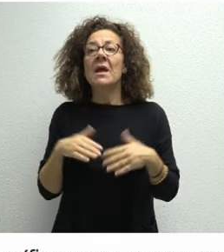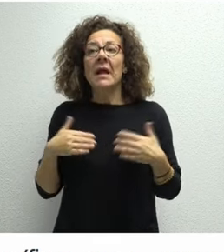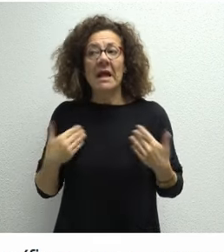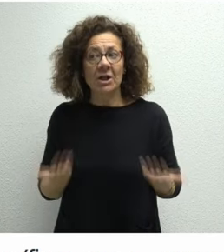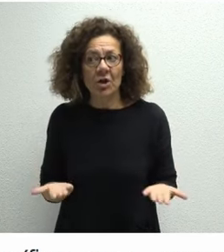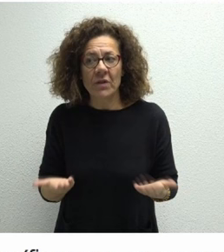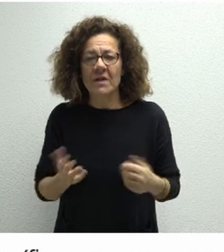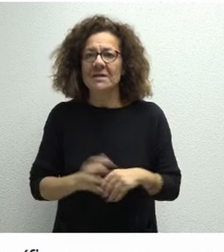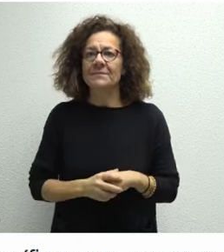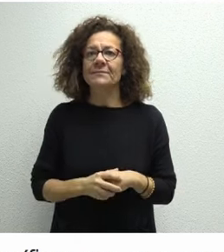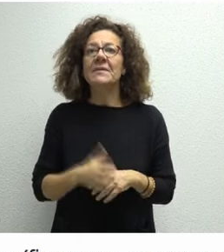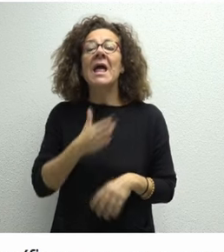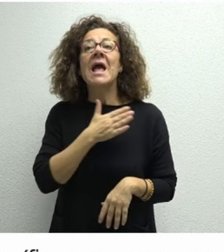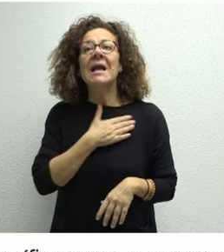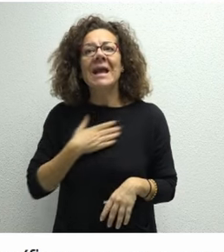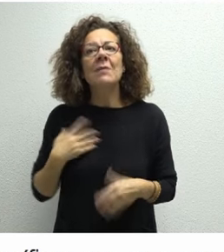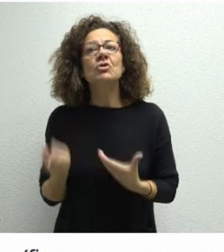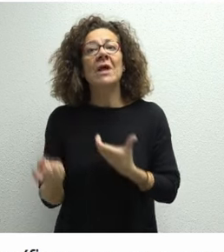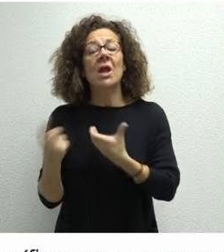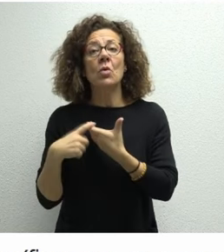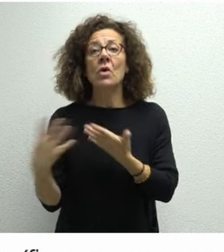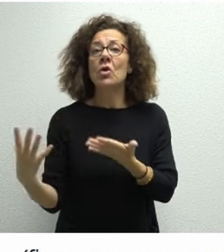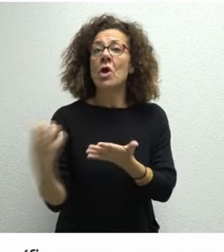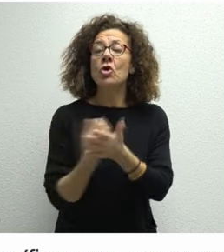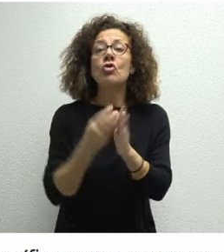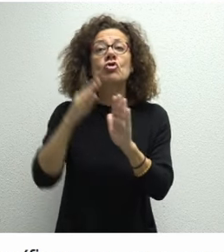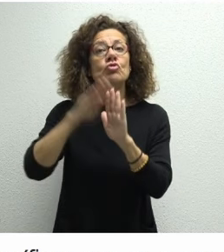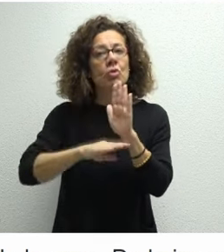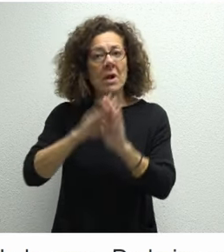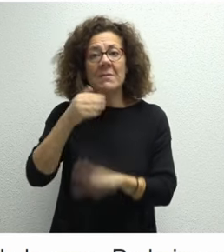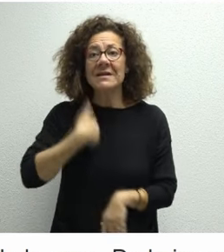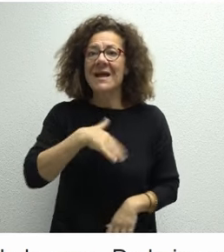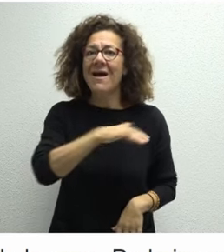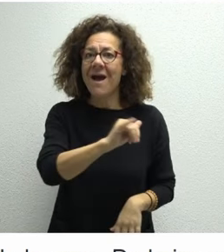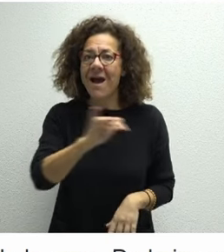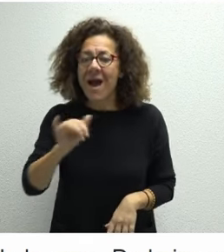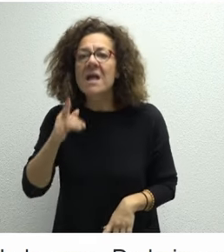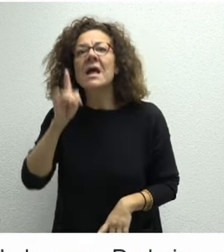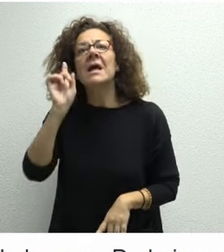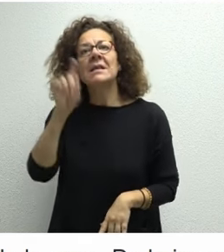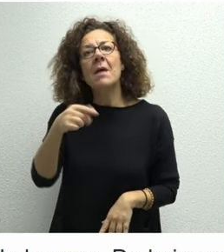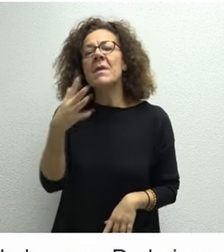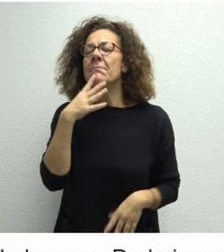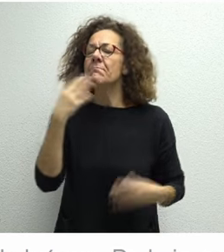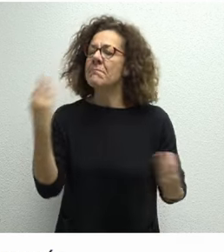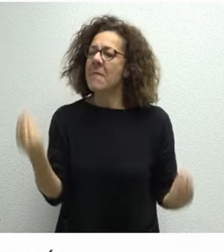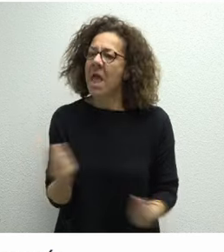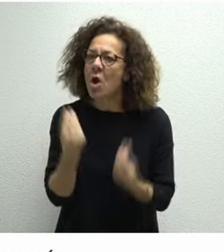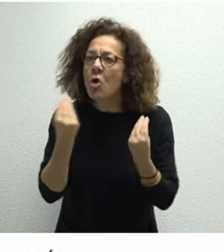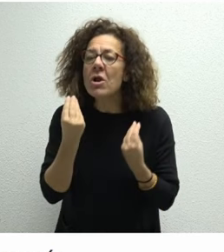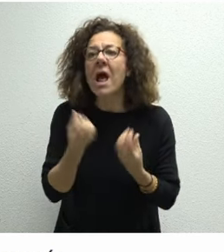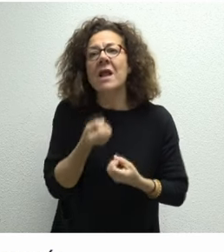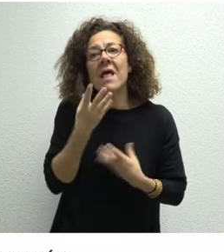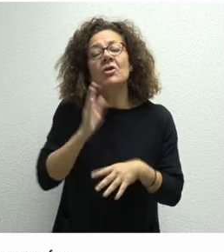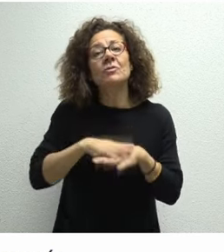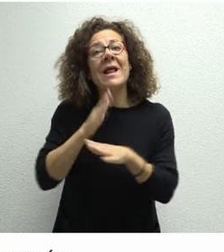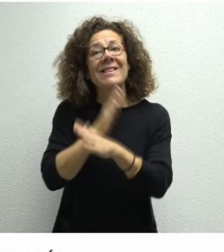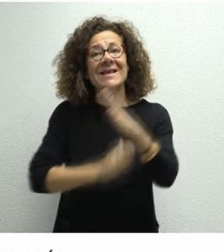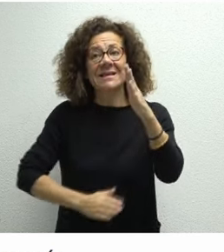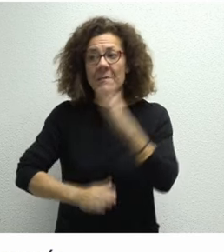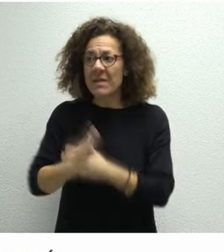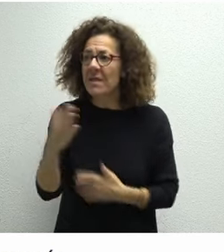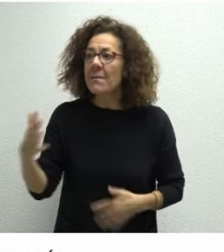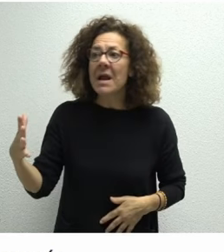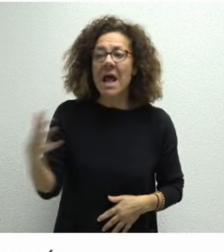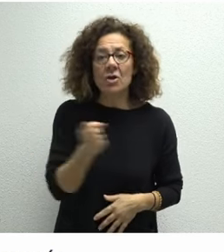eh queremos incluirlos en todos los programas que ya tenemos por supuesto tenemos que mejorar los datos para discapacidad y para